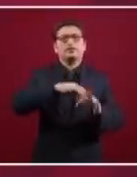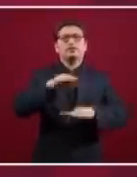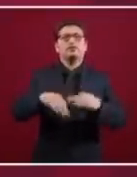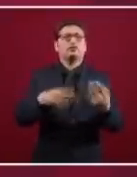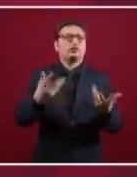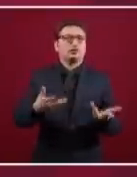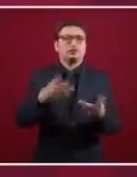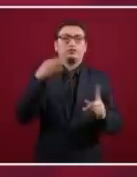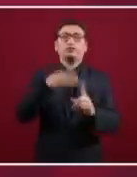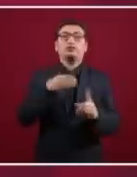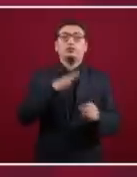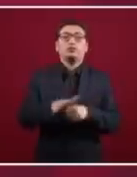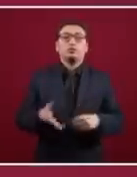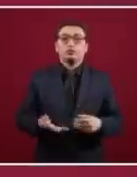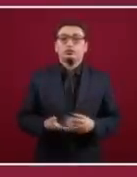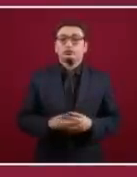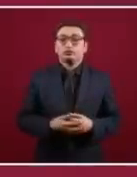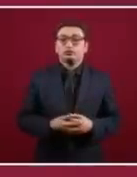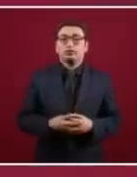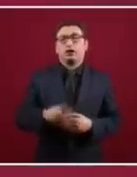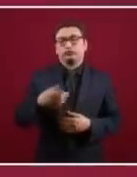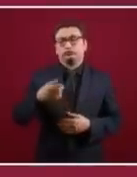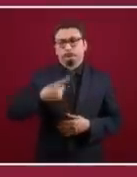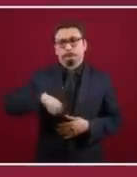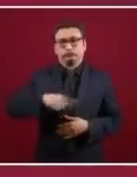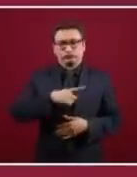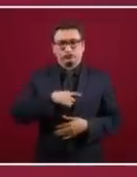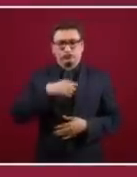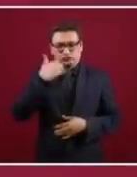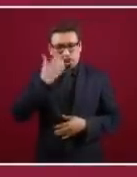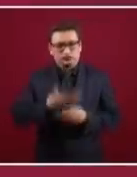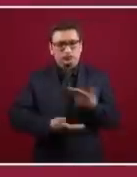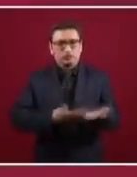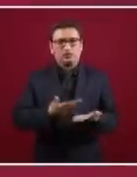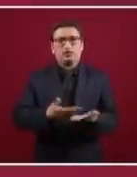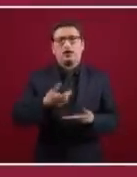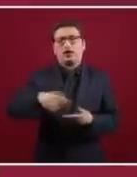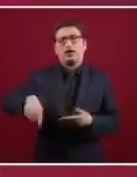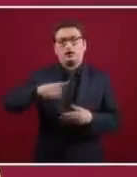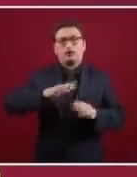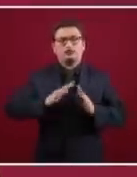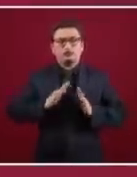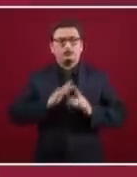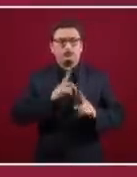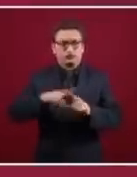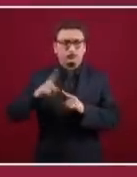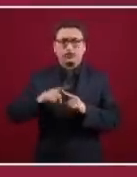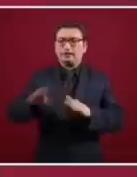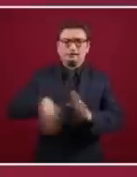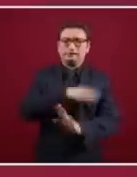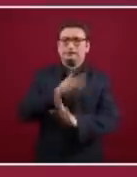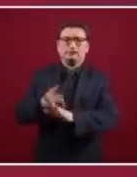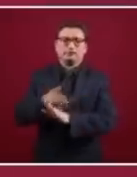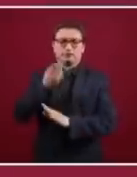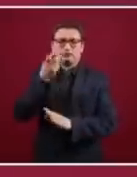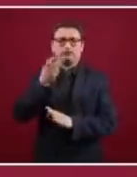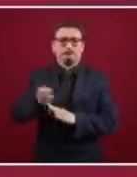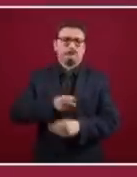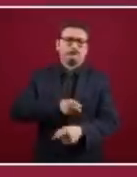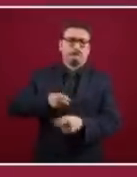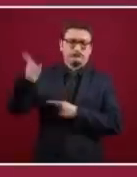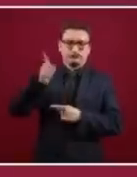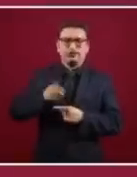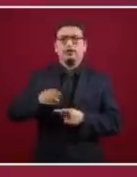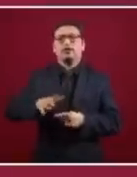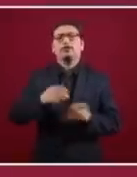a obviamente a atacar nuestros servicios a agredir a nuestros servicios a realizar acciones en contra